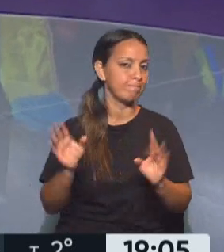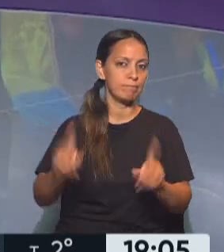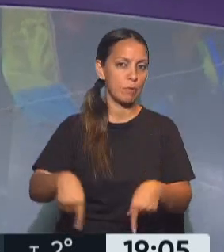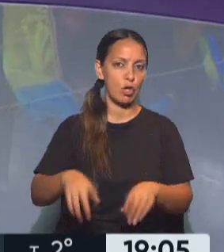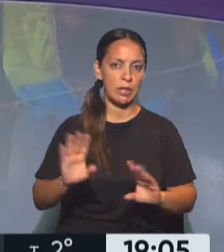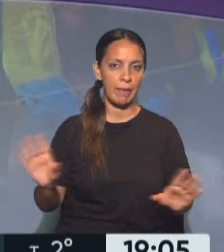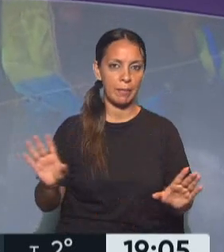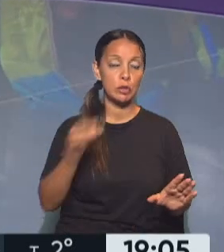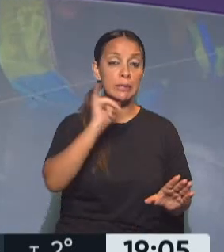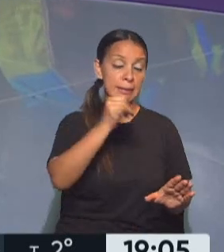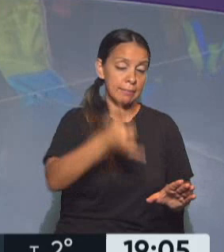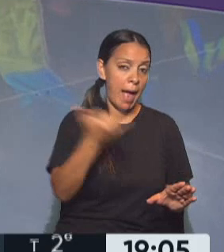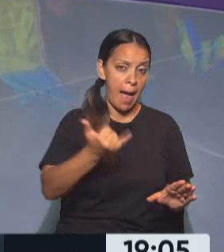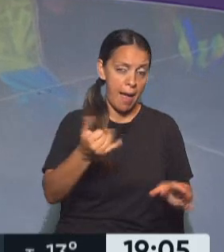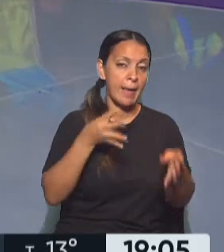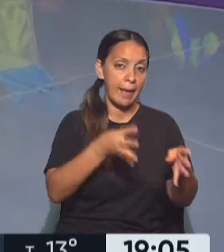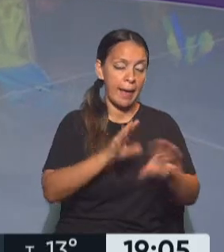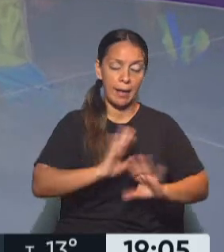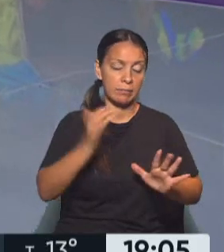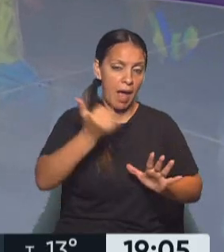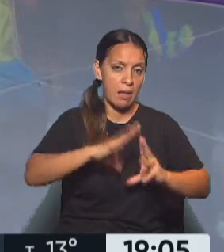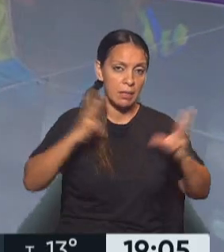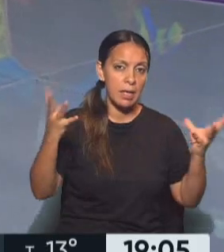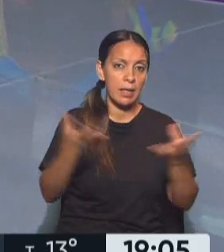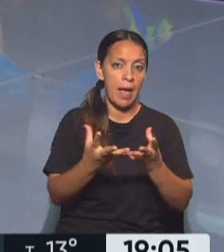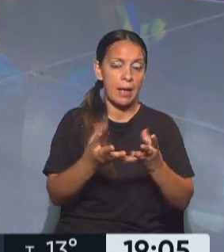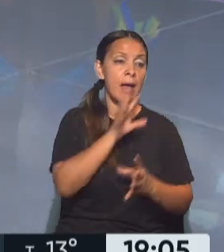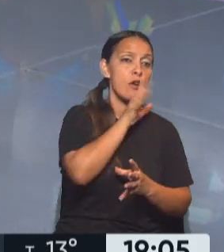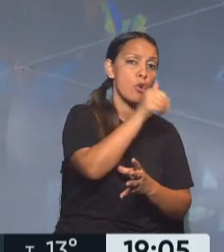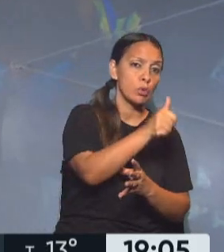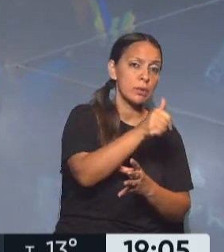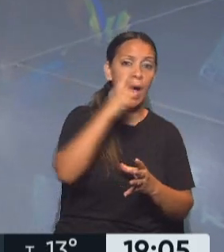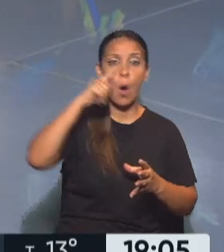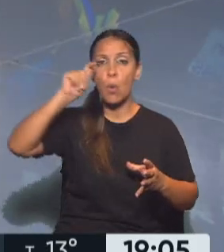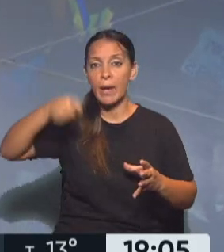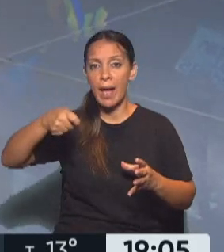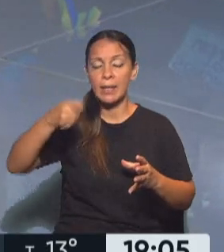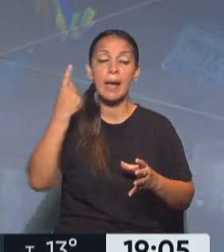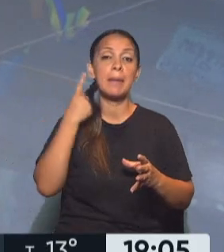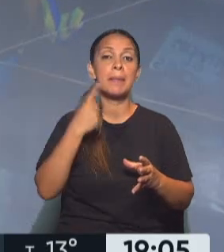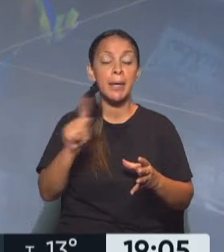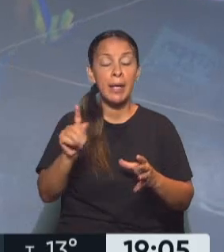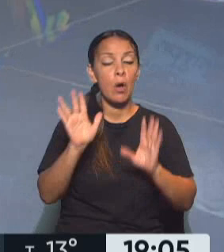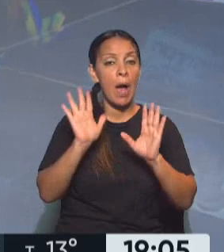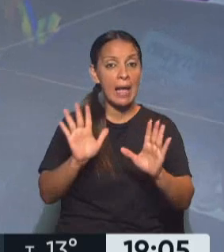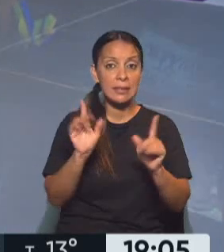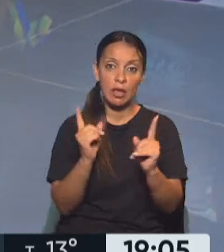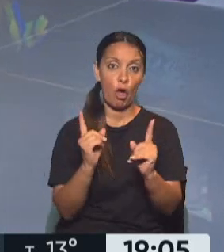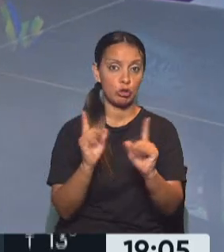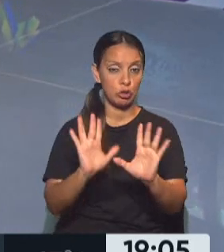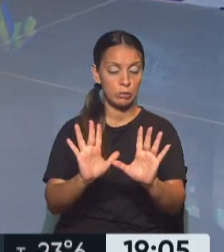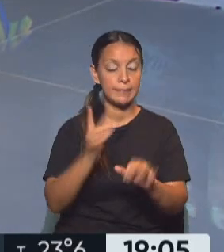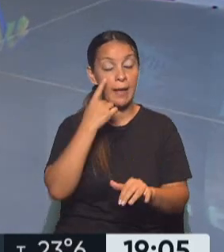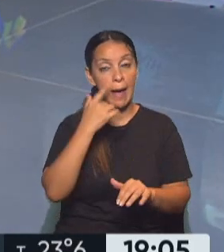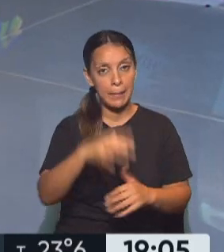que estamos en guerra, sí. Lamentablemente el mundo está en guerra. Es Rusia, es Ucrania y esperemos que siga así. Por otro lado,